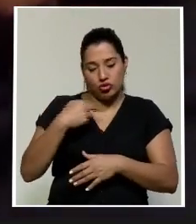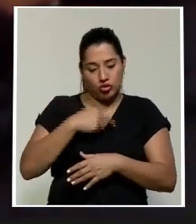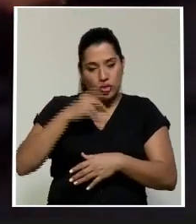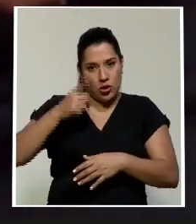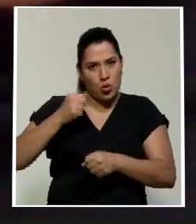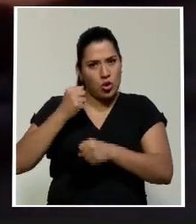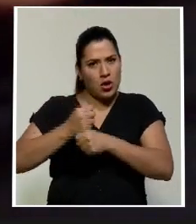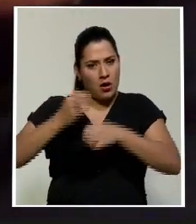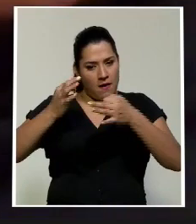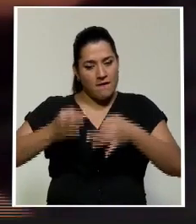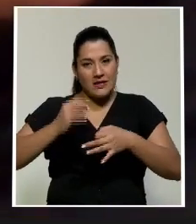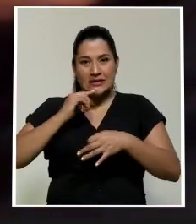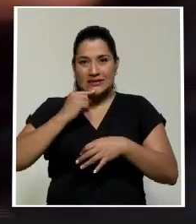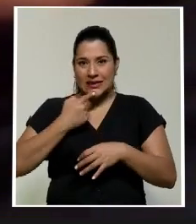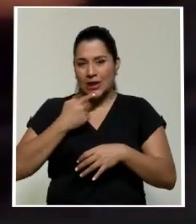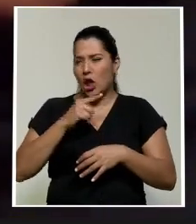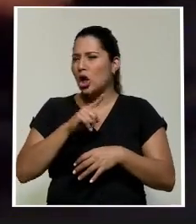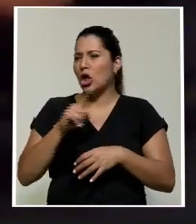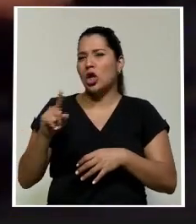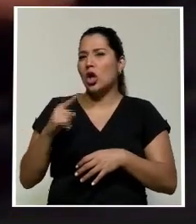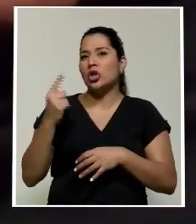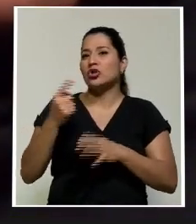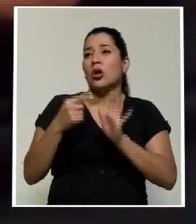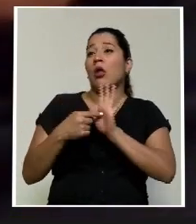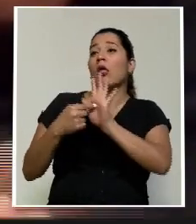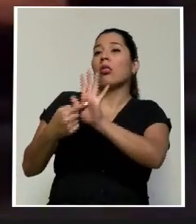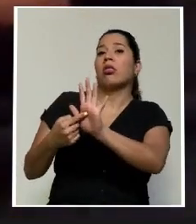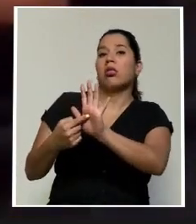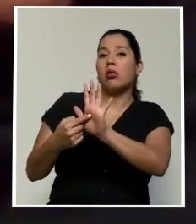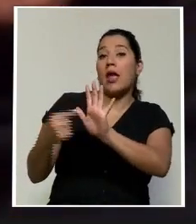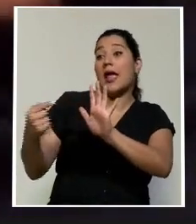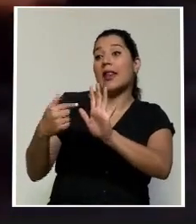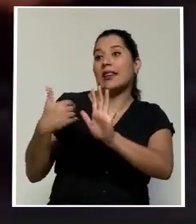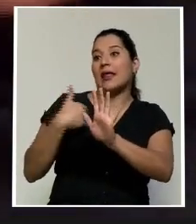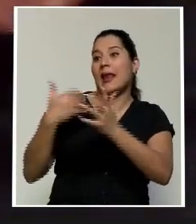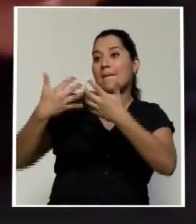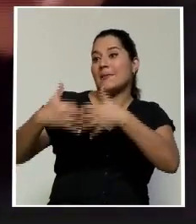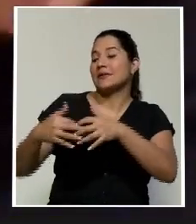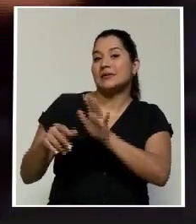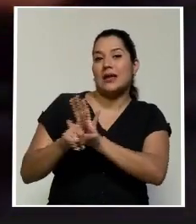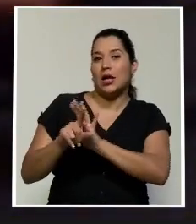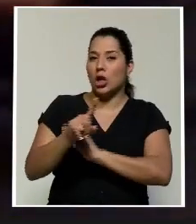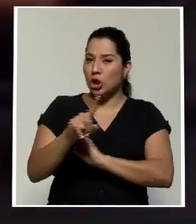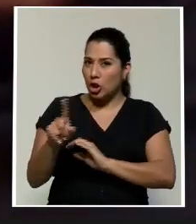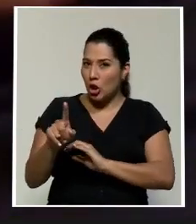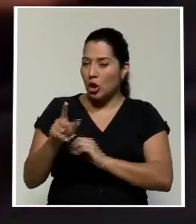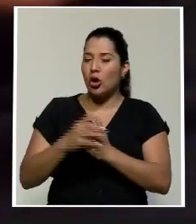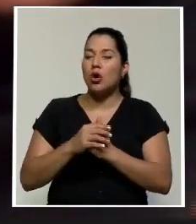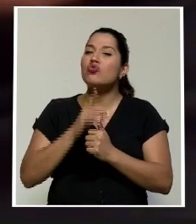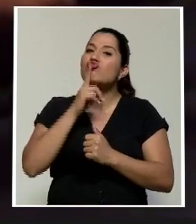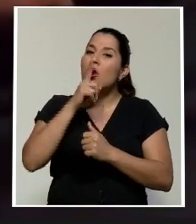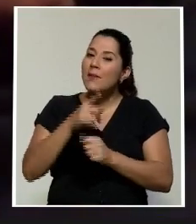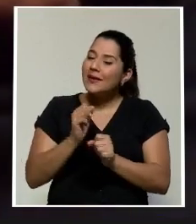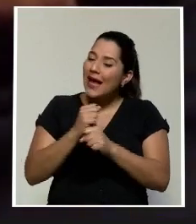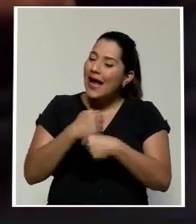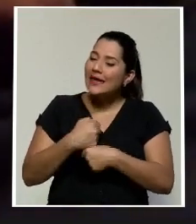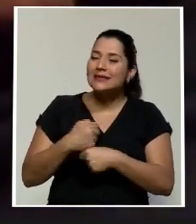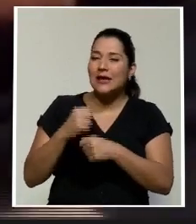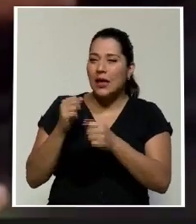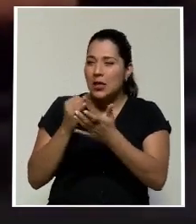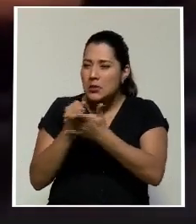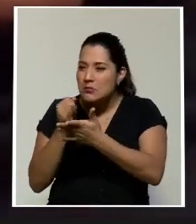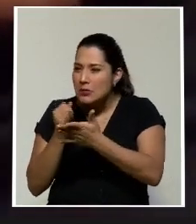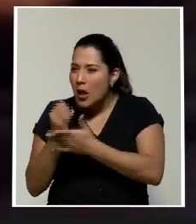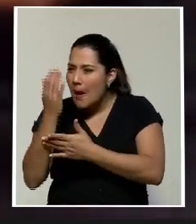serio cuando saca la cosa. No se trata simplemente de decir que alguien tiene un offshore, sino de realmente hacer las conexiones de